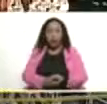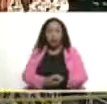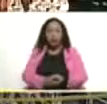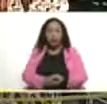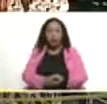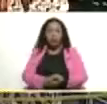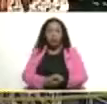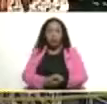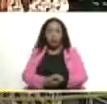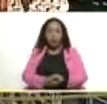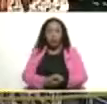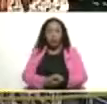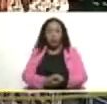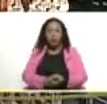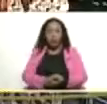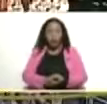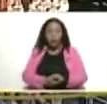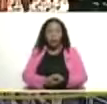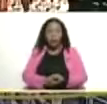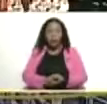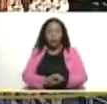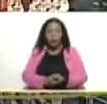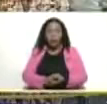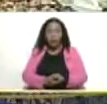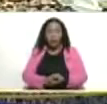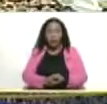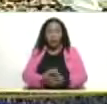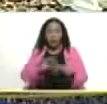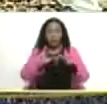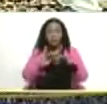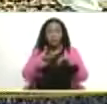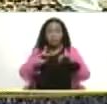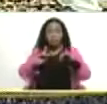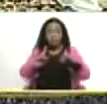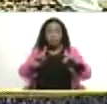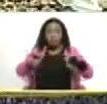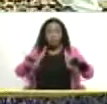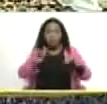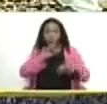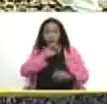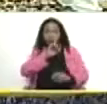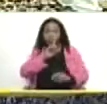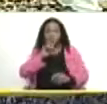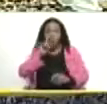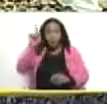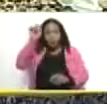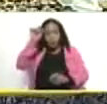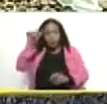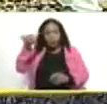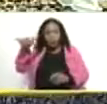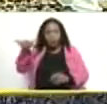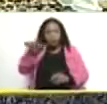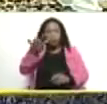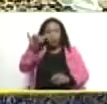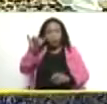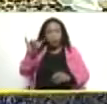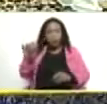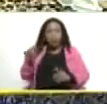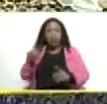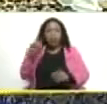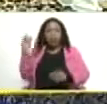los acuerdos de Arguil. Llamados así acuerdos de Arguil porque es el nombre del pueblo donde queda el aeropuerto donde fue la